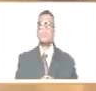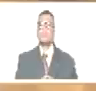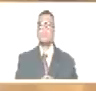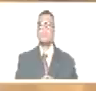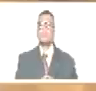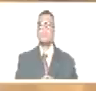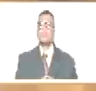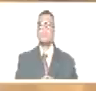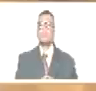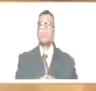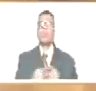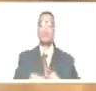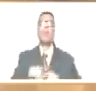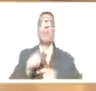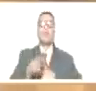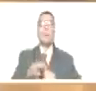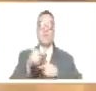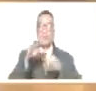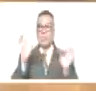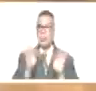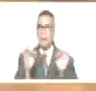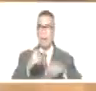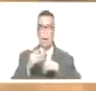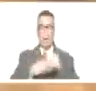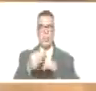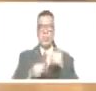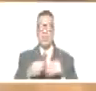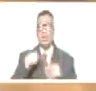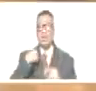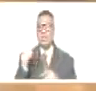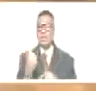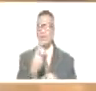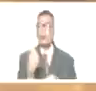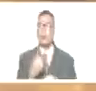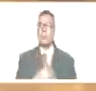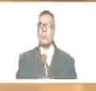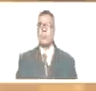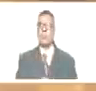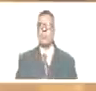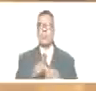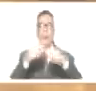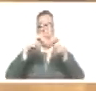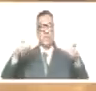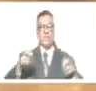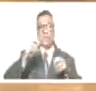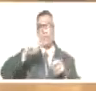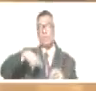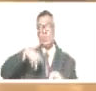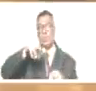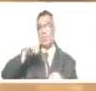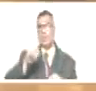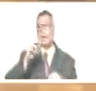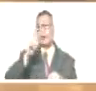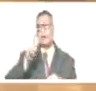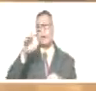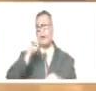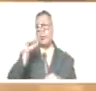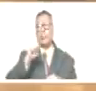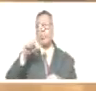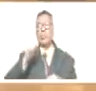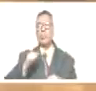juego a la impunidad. Porque esto no es solo el tema de PDVSA, ustedes lo saben, ¿verdad? El presidente Nicolás